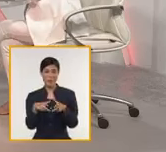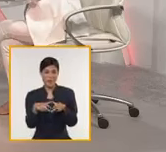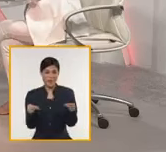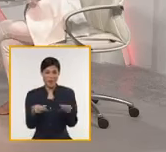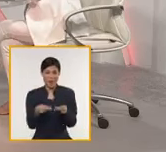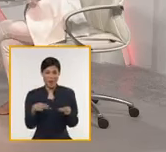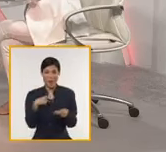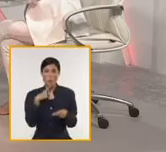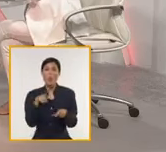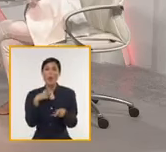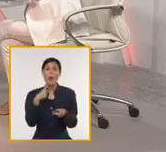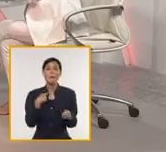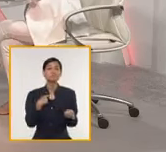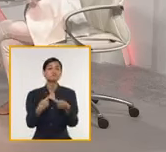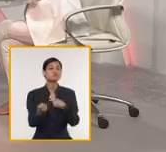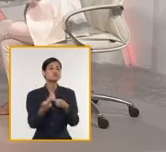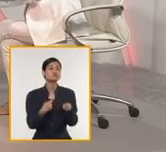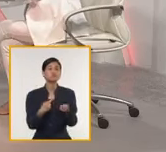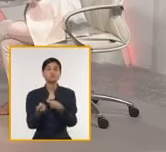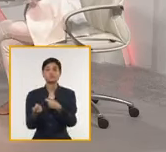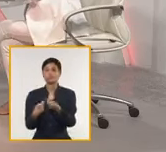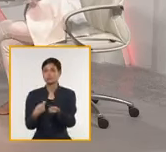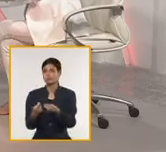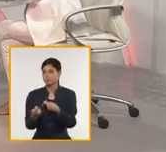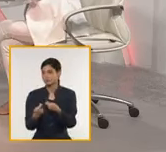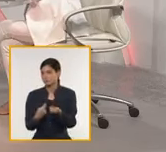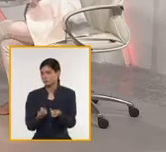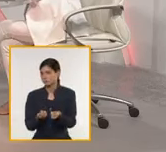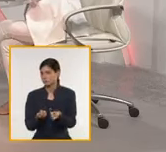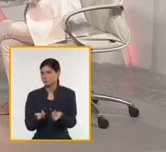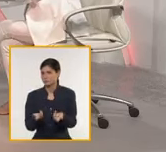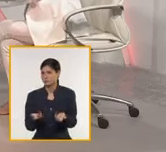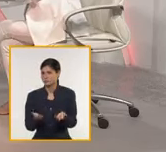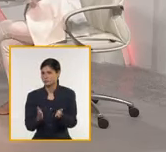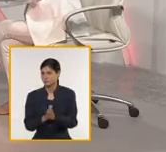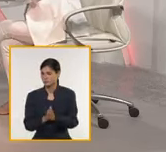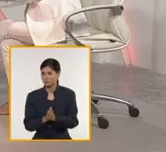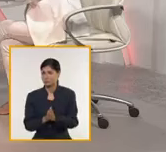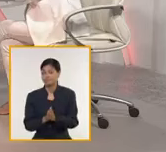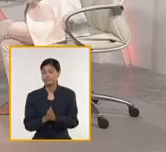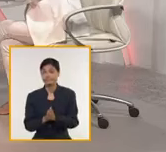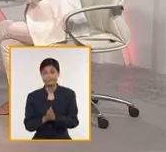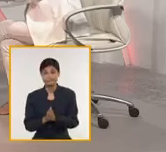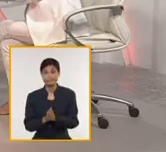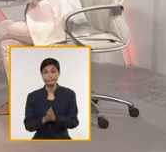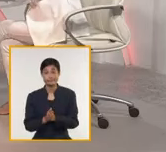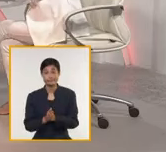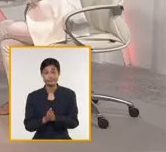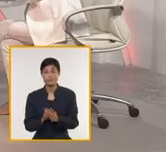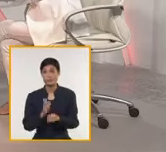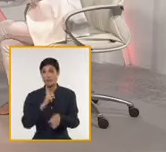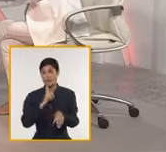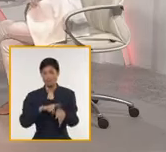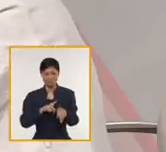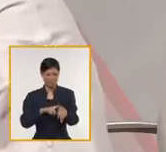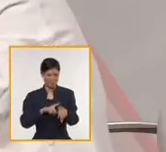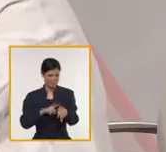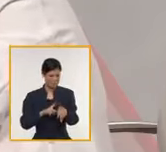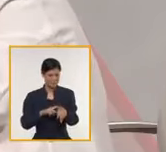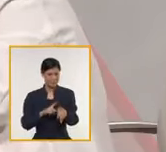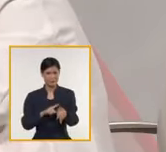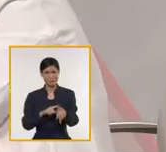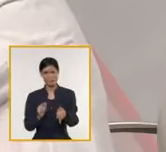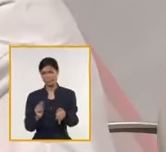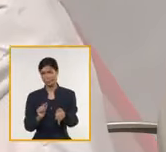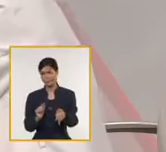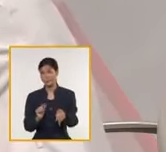Sí. Y se da, es que es tremendo. Ana, nos queda muy poco tiempo, pero yo había